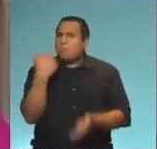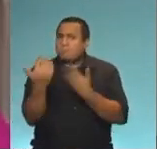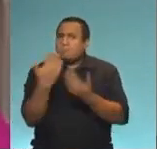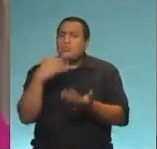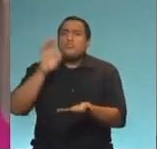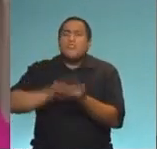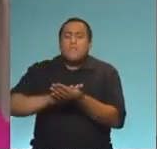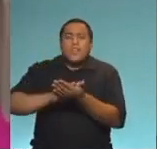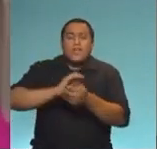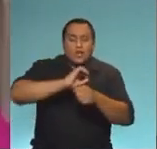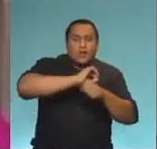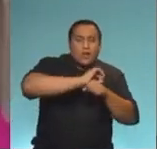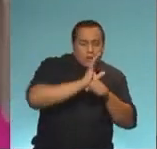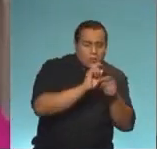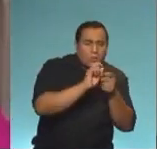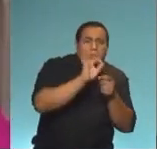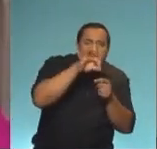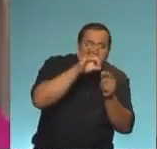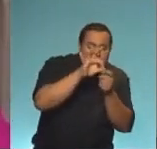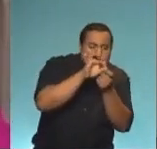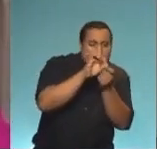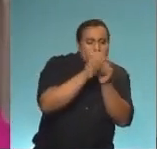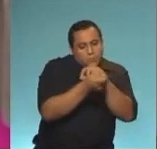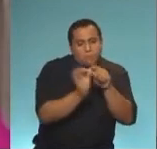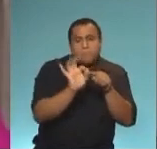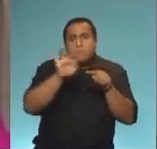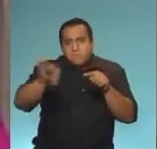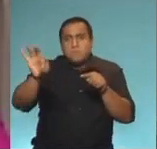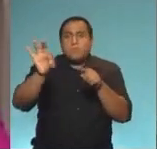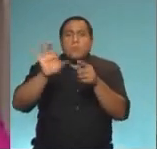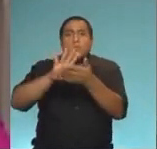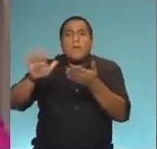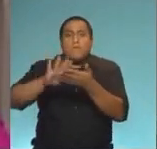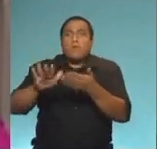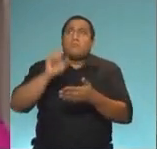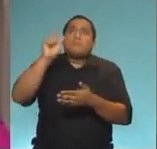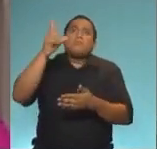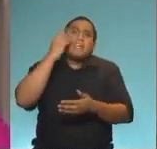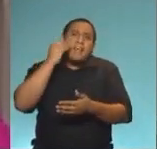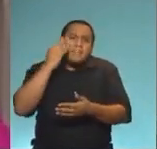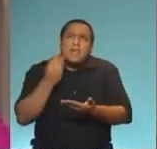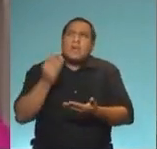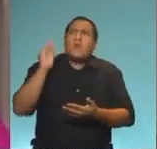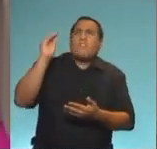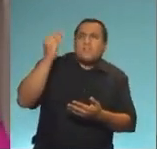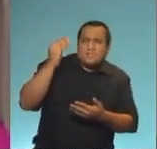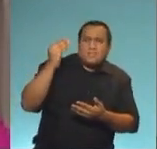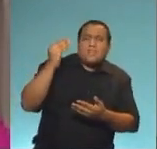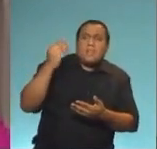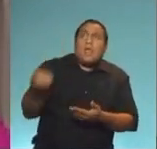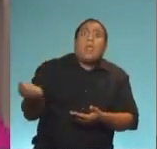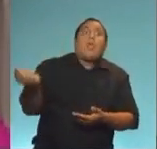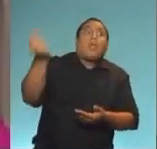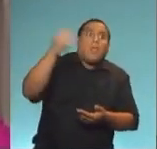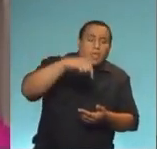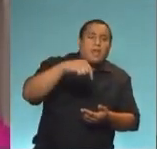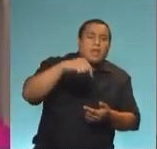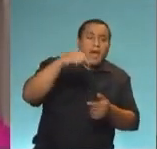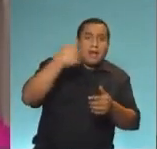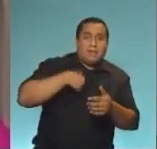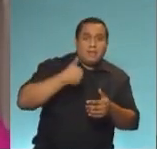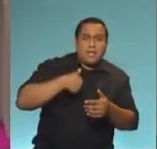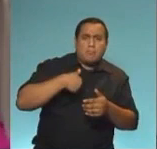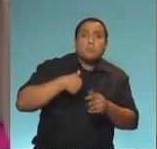nueva cepa, de la que viene de Reino Unido, de la que viene de Brasil, pero en este caso se habló de la de Reino Unido y